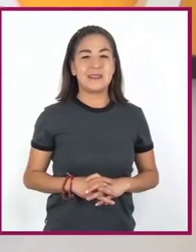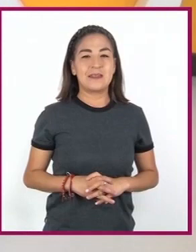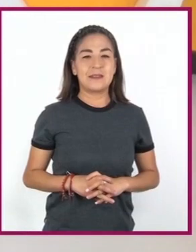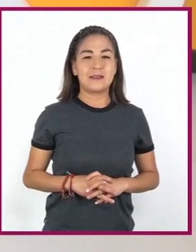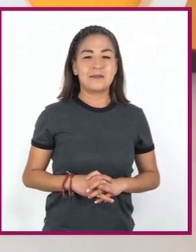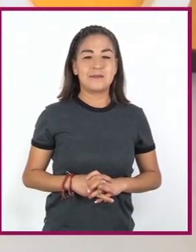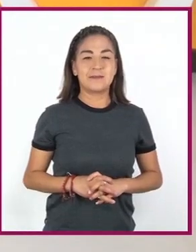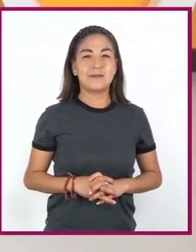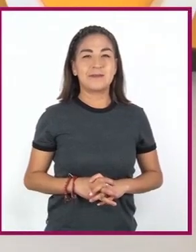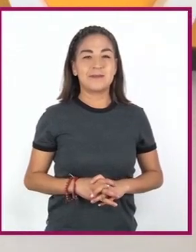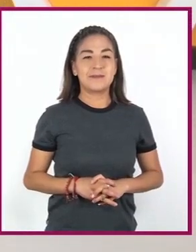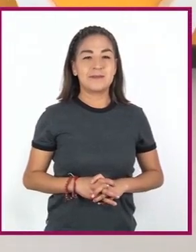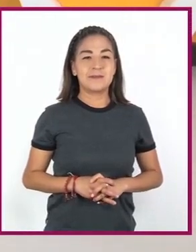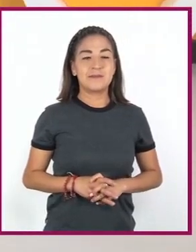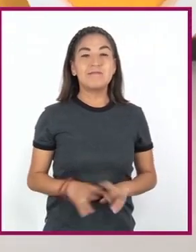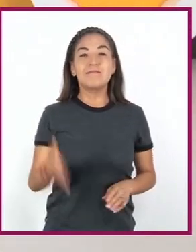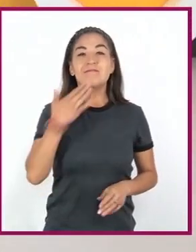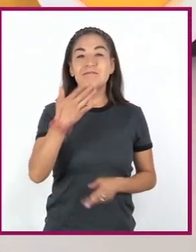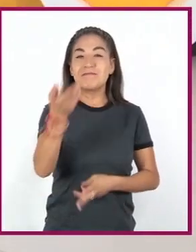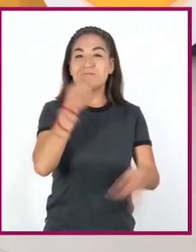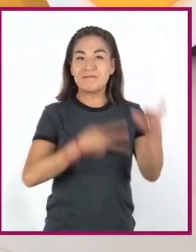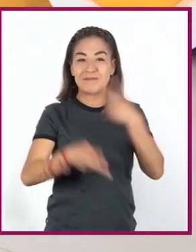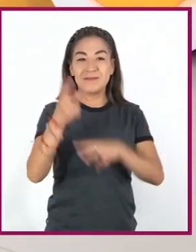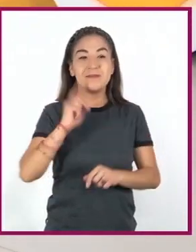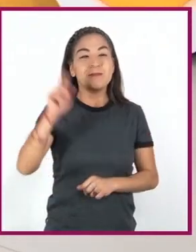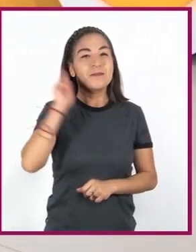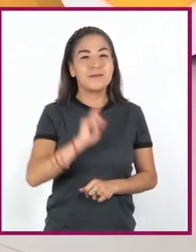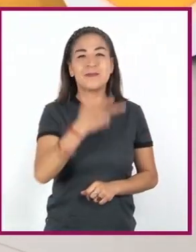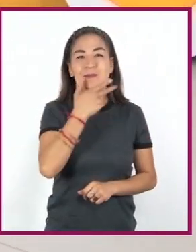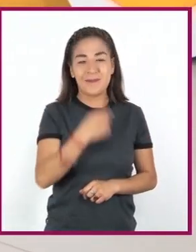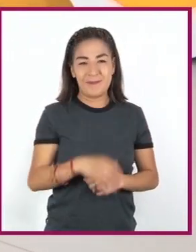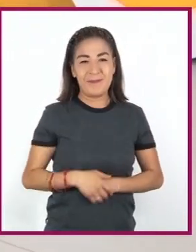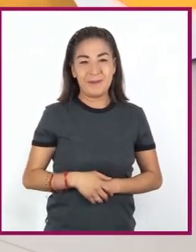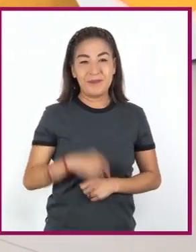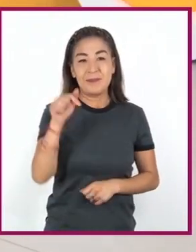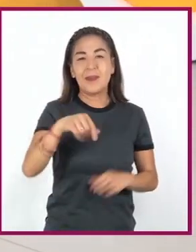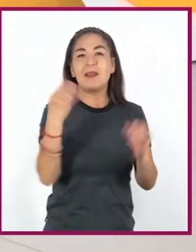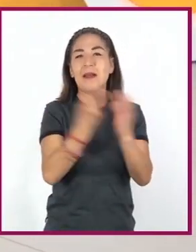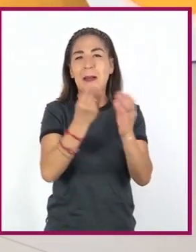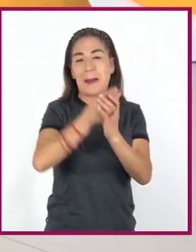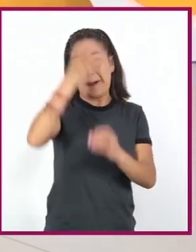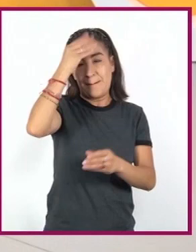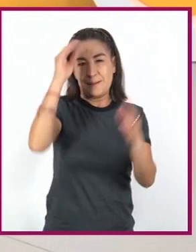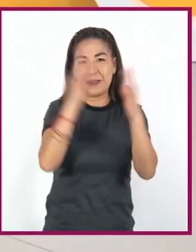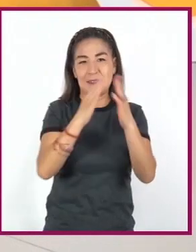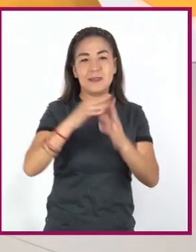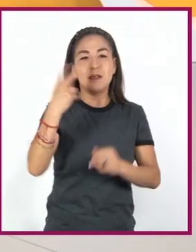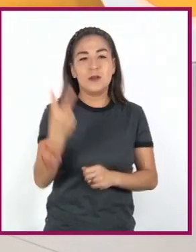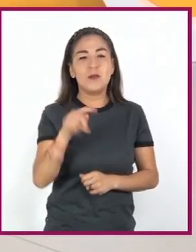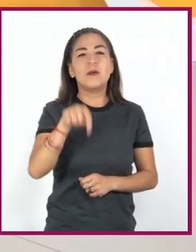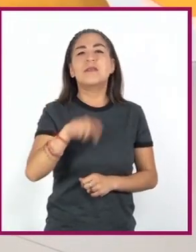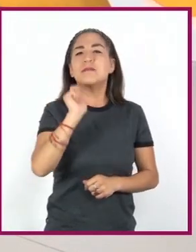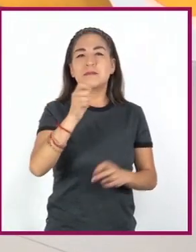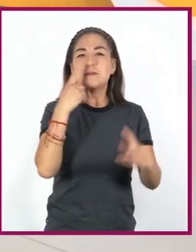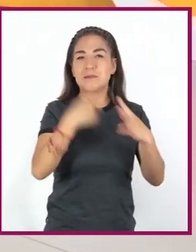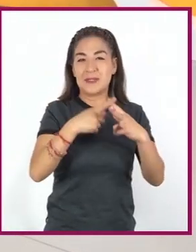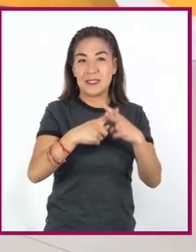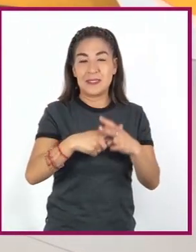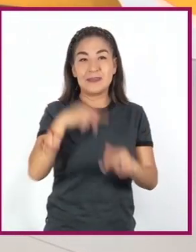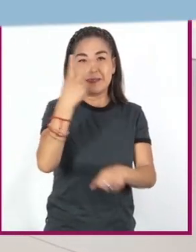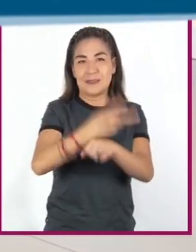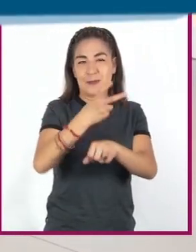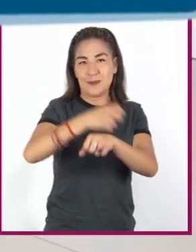Sean bienvenidas y bienvenidos a otra sesión de Aprende en Casa 2, dedicada a la asignatura de matemáticas para segundo grado